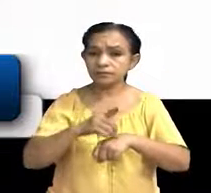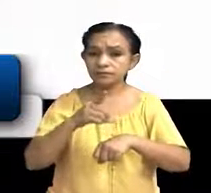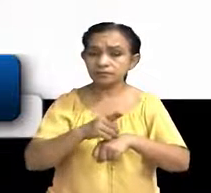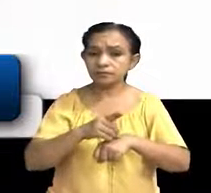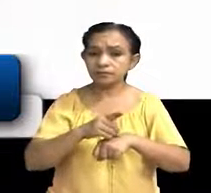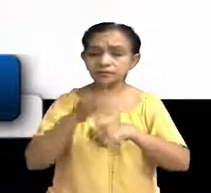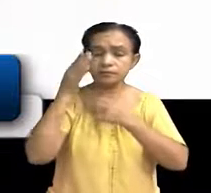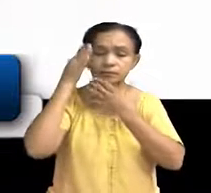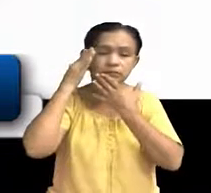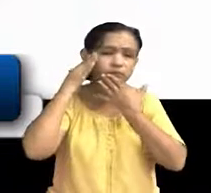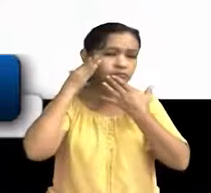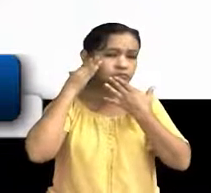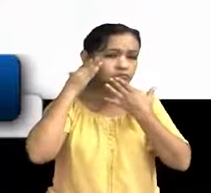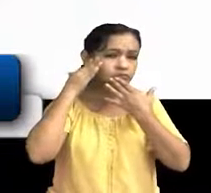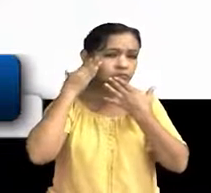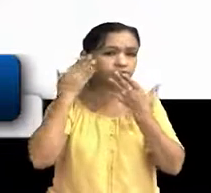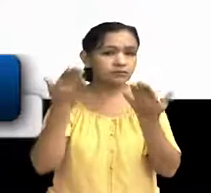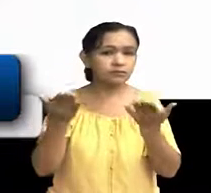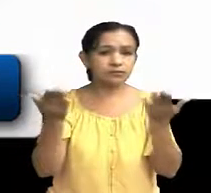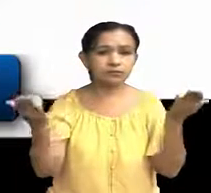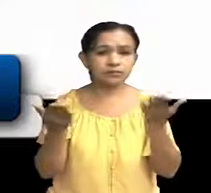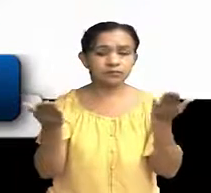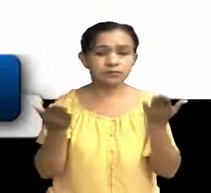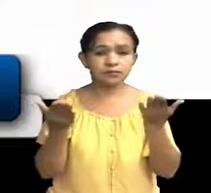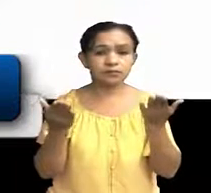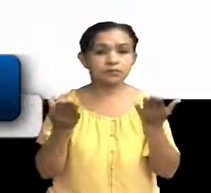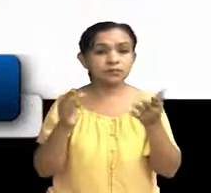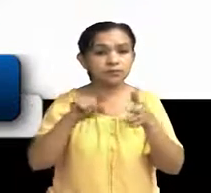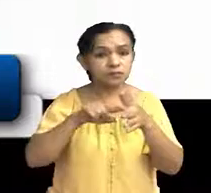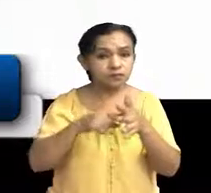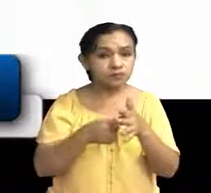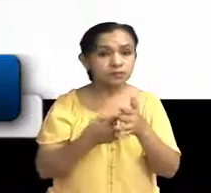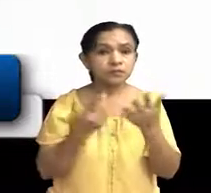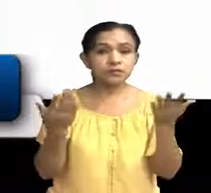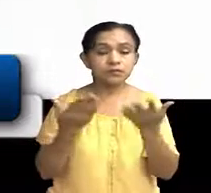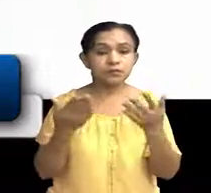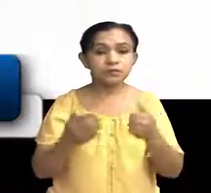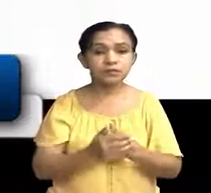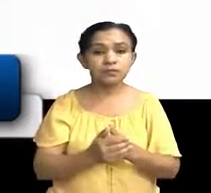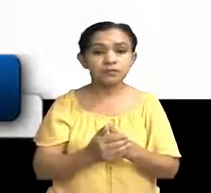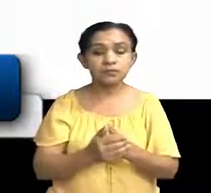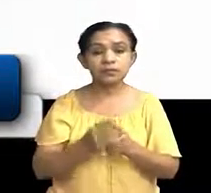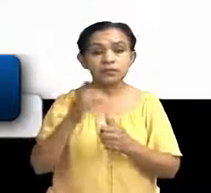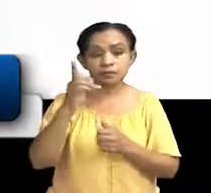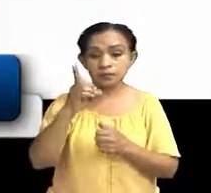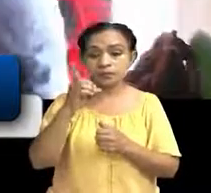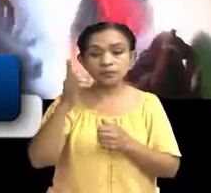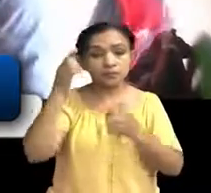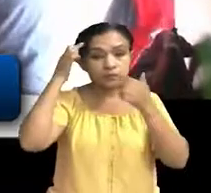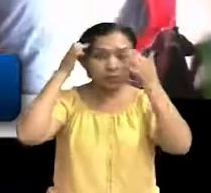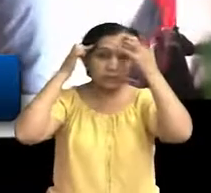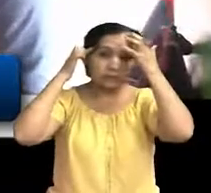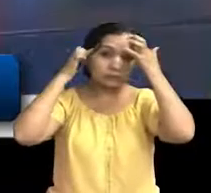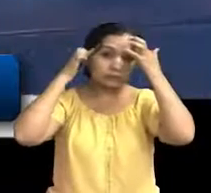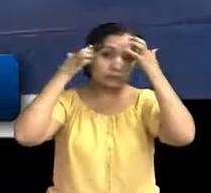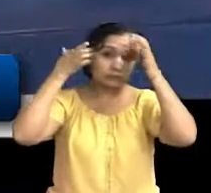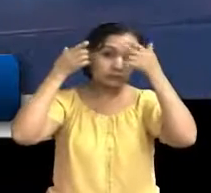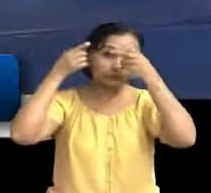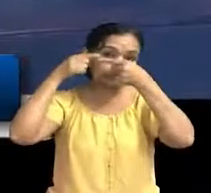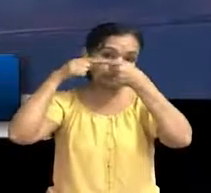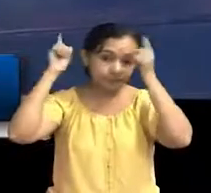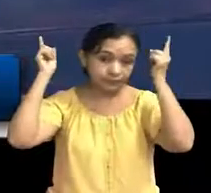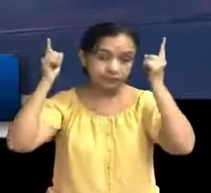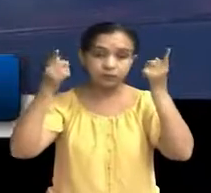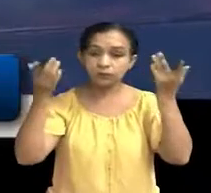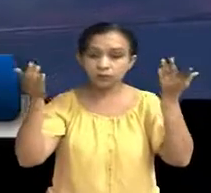el parálisis facial es como un indicio o un primer paso de un derrame cerebral. ¿Es cierto eso?